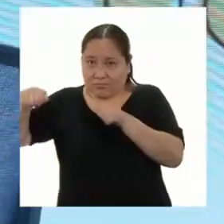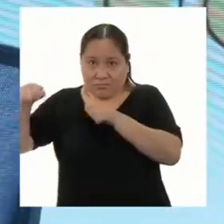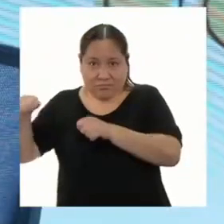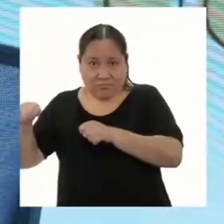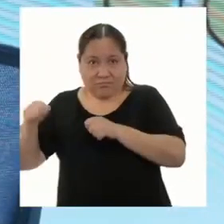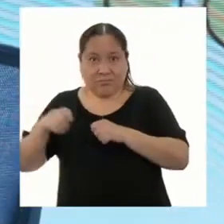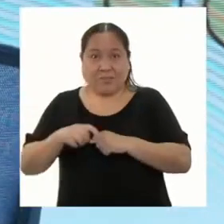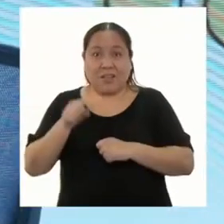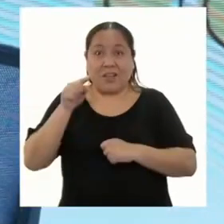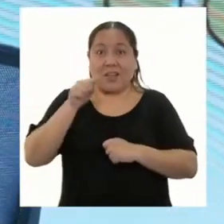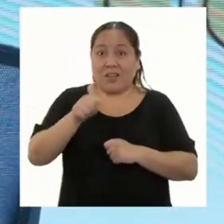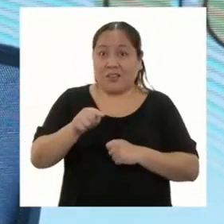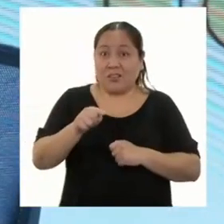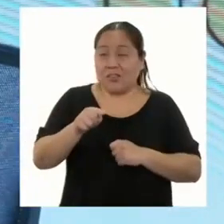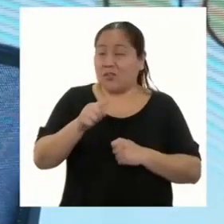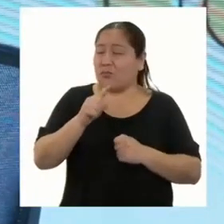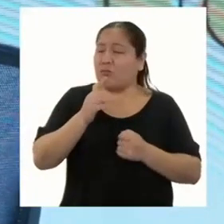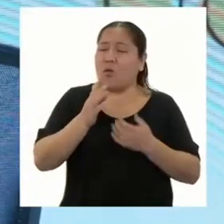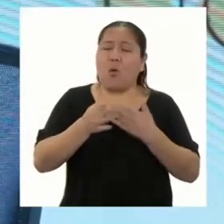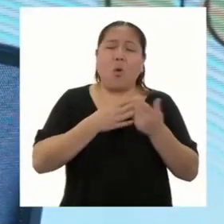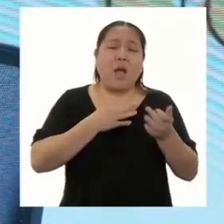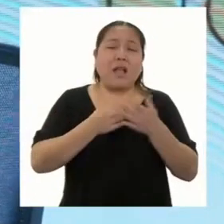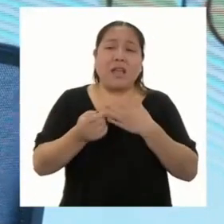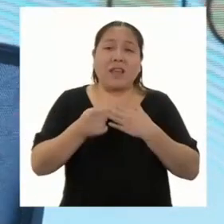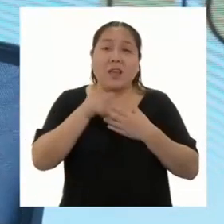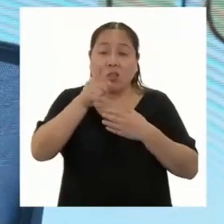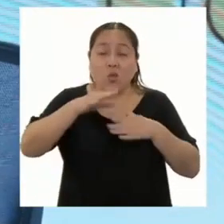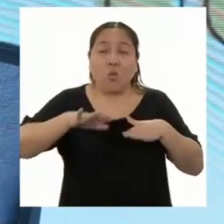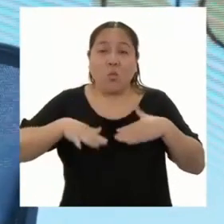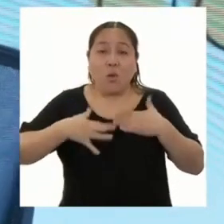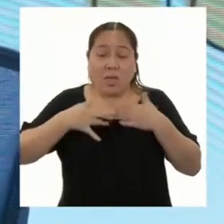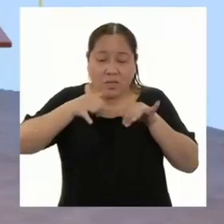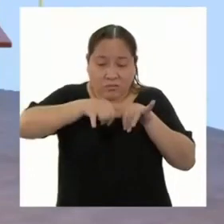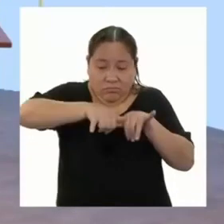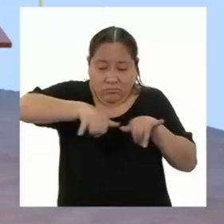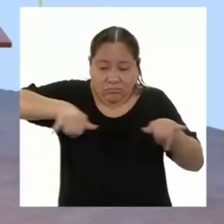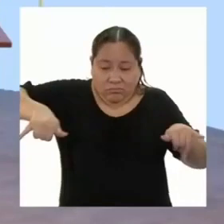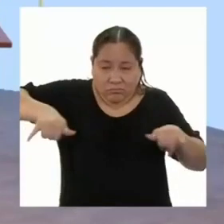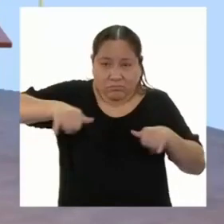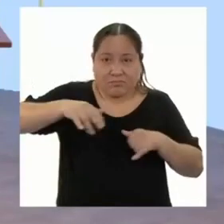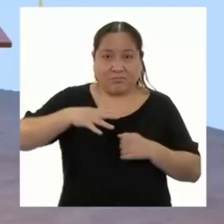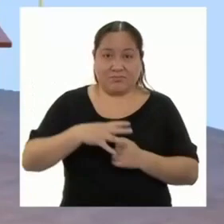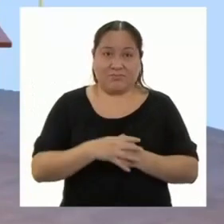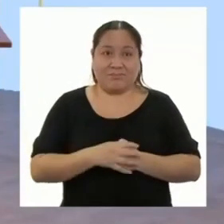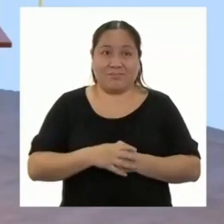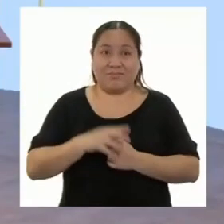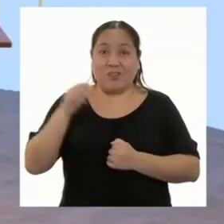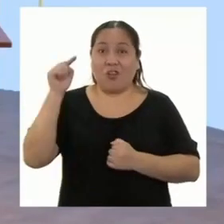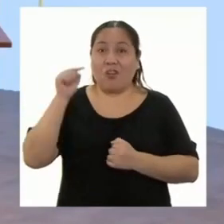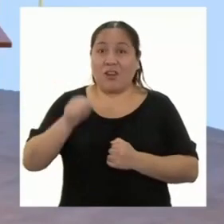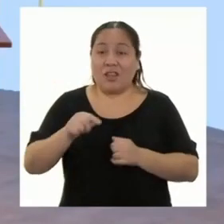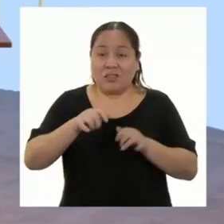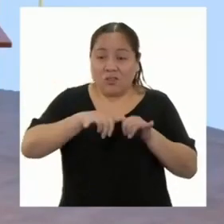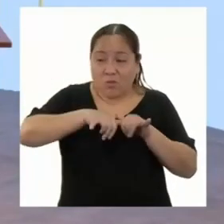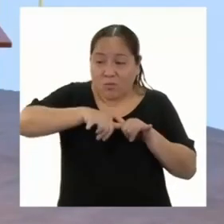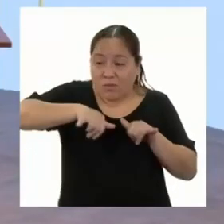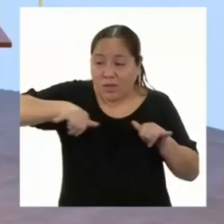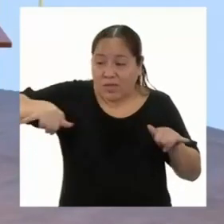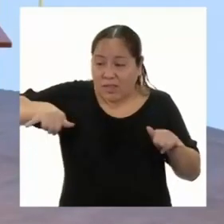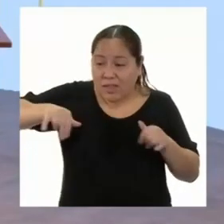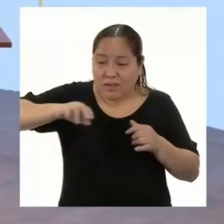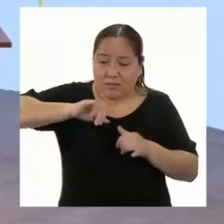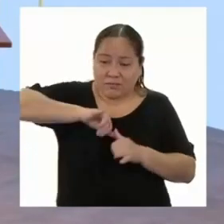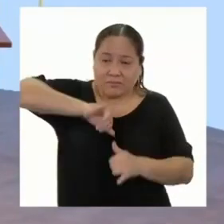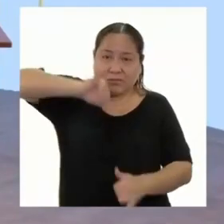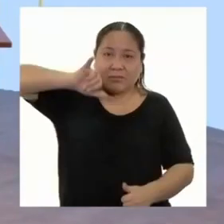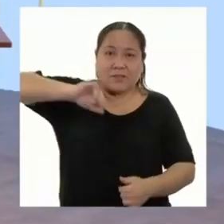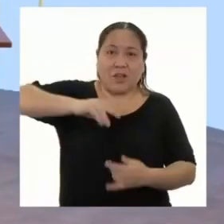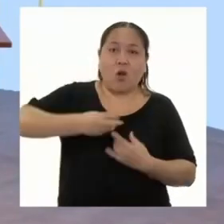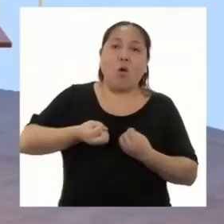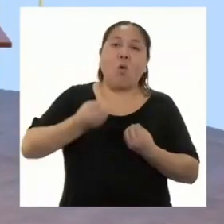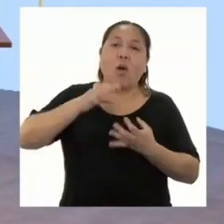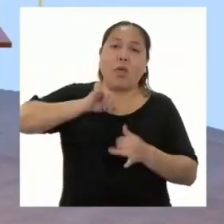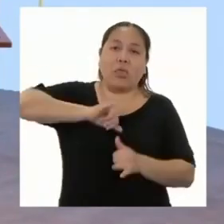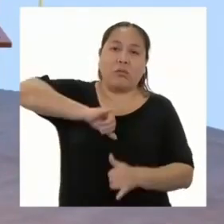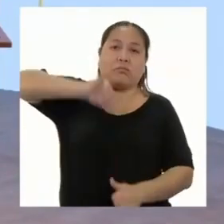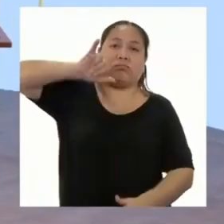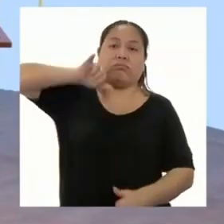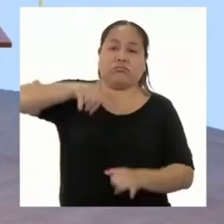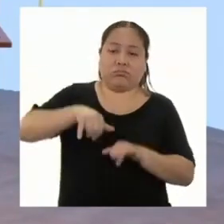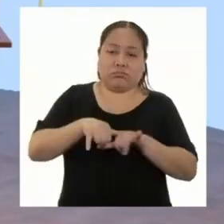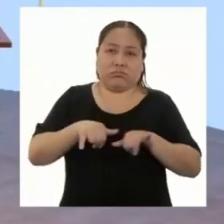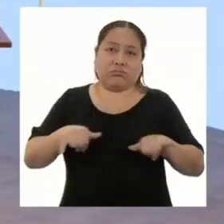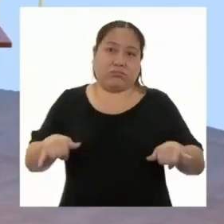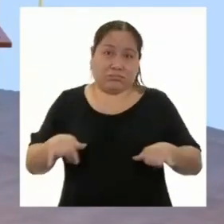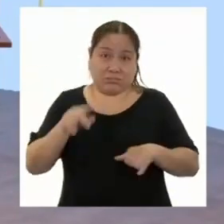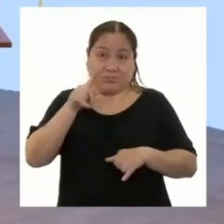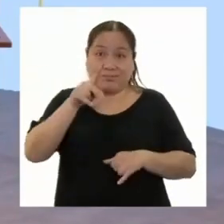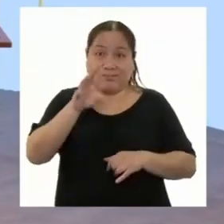el instrumento de medición que tengan en casa. Con este, midan las longitudes del objeto que